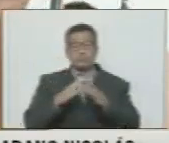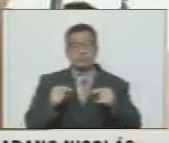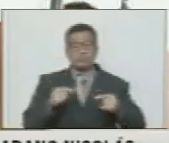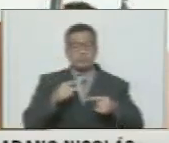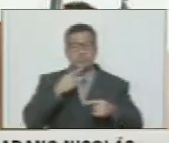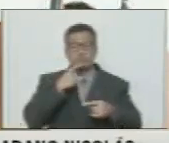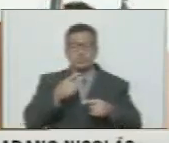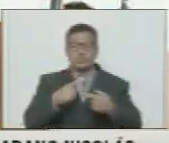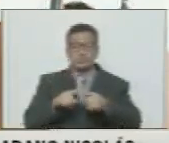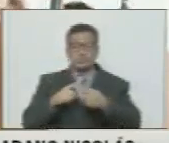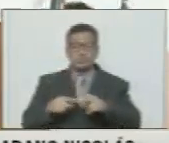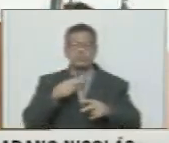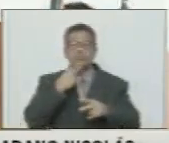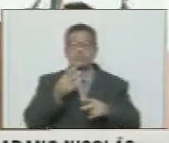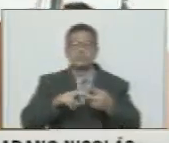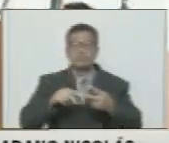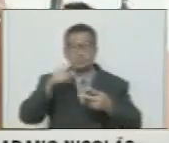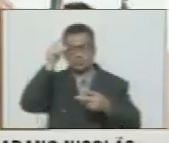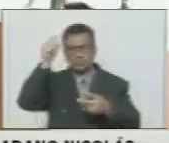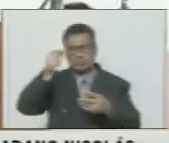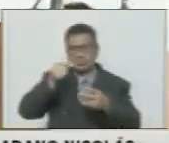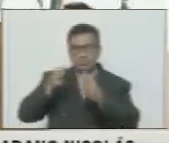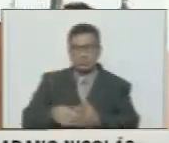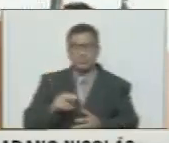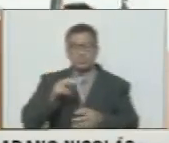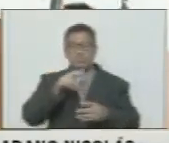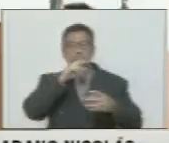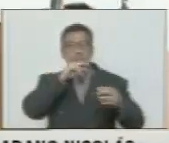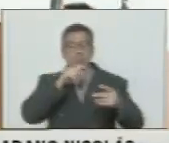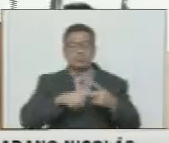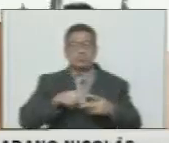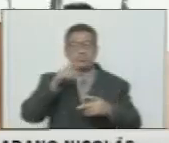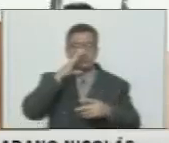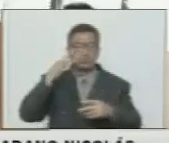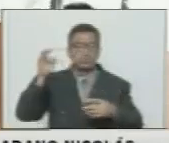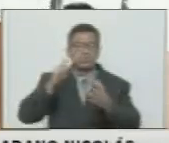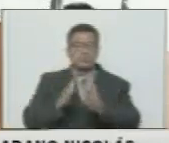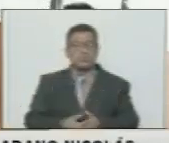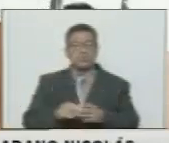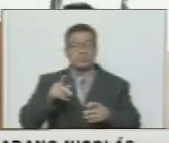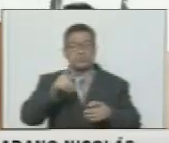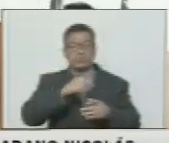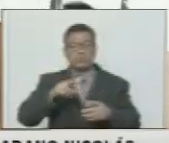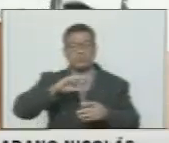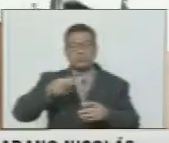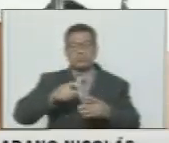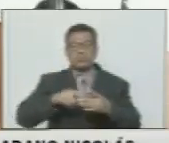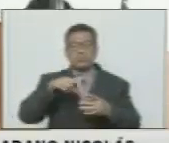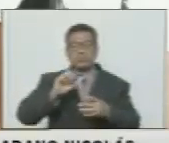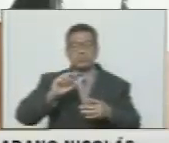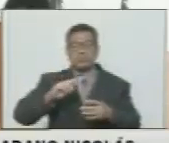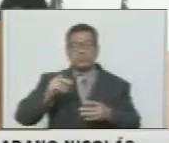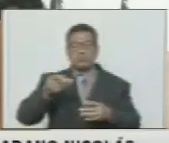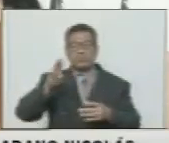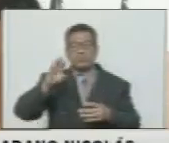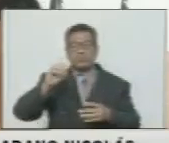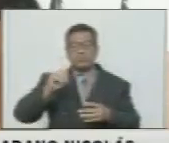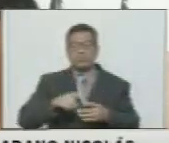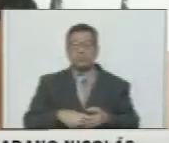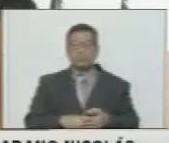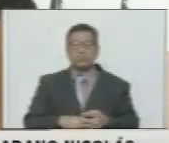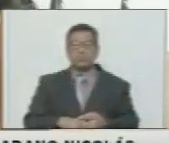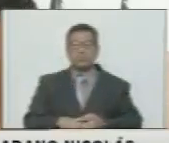de todos los idiomas, el italiano, el inglés, el francés, el griego, el hebreo antiguo,